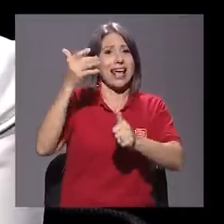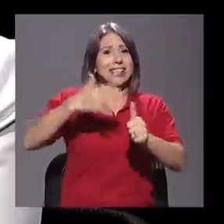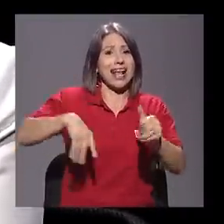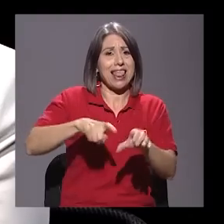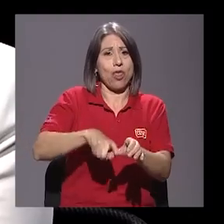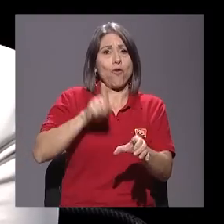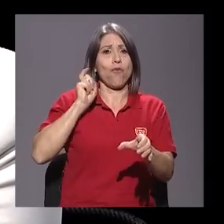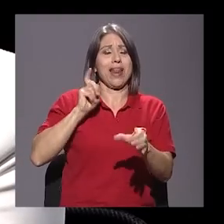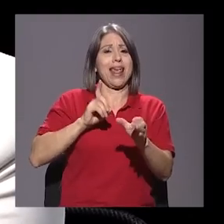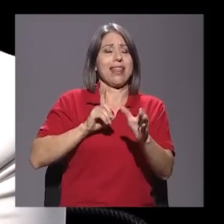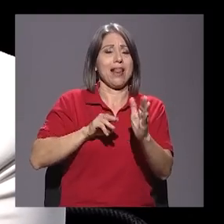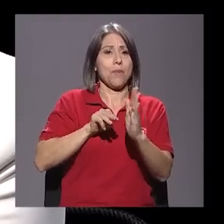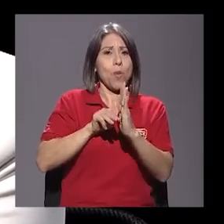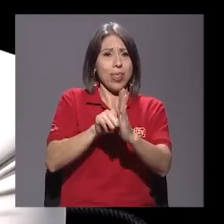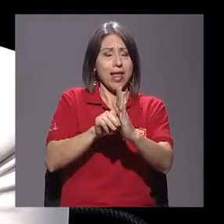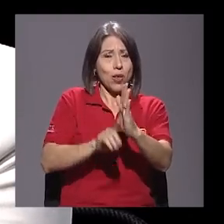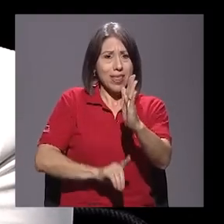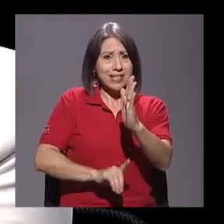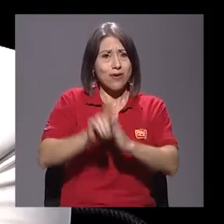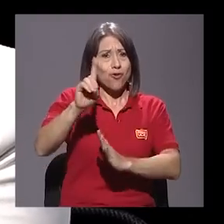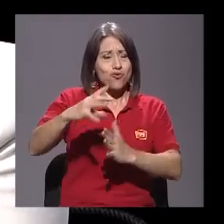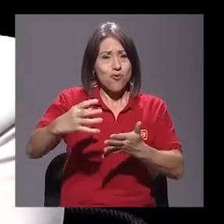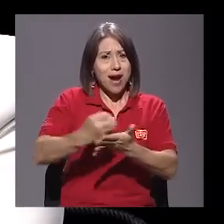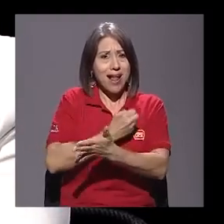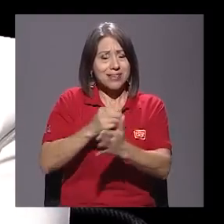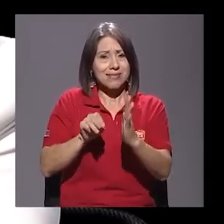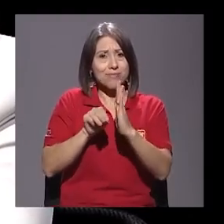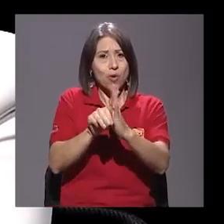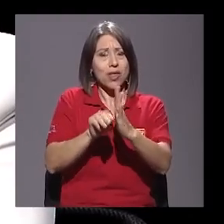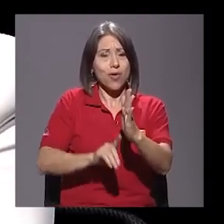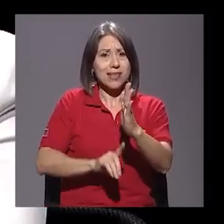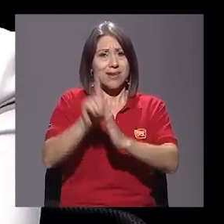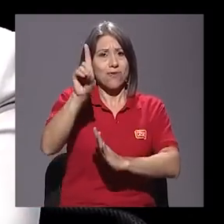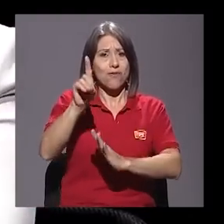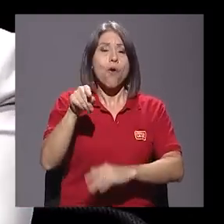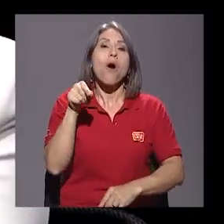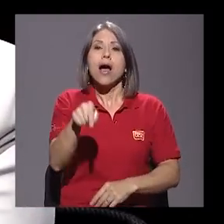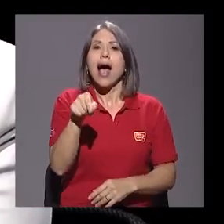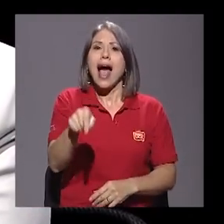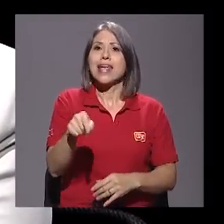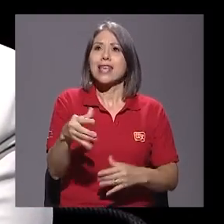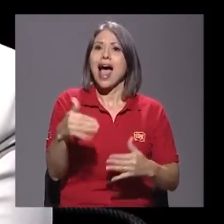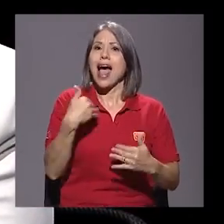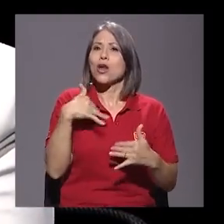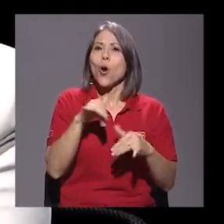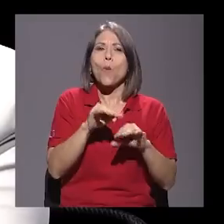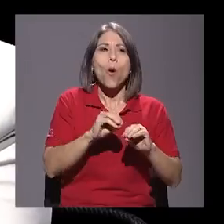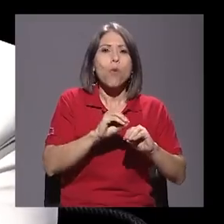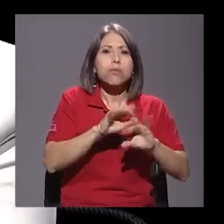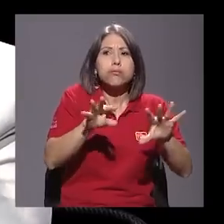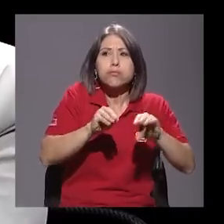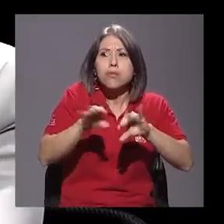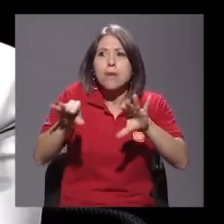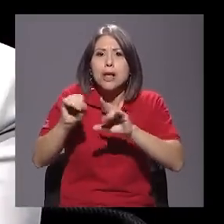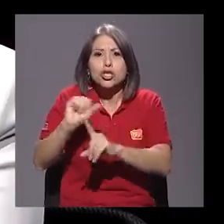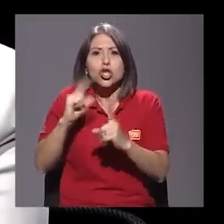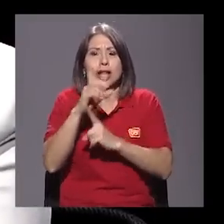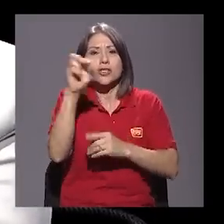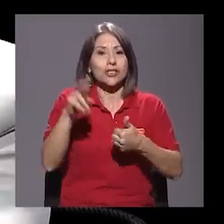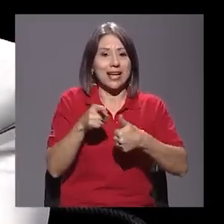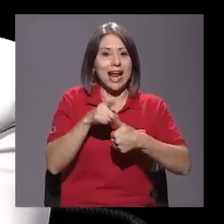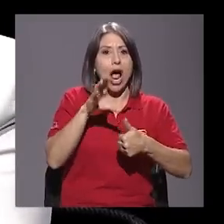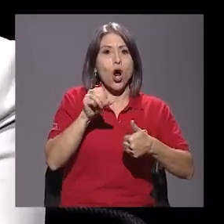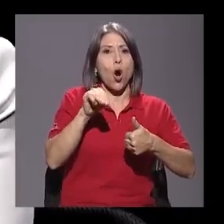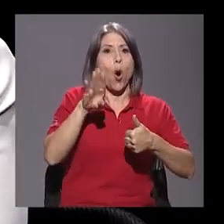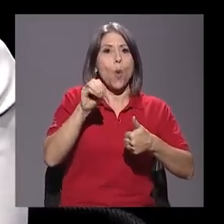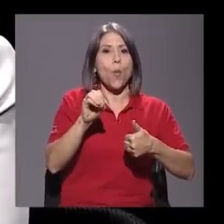las ganancias de ese modelo de desarrollo, y que ahí uno hay como estallidos sociales en Costa Rica, el combo del ICE, el Tratado de